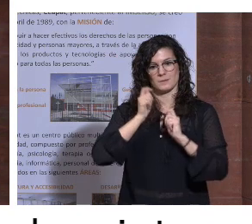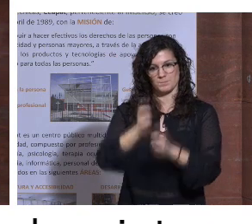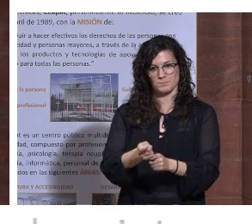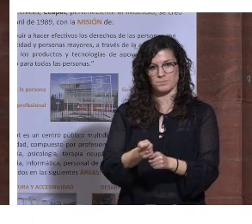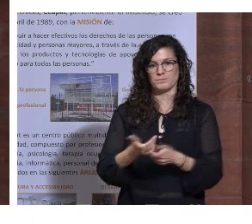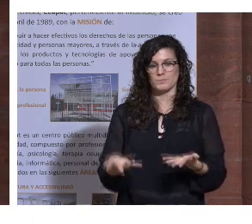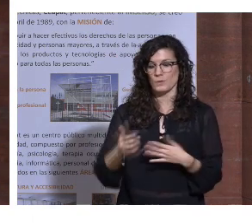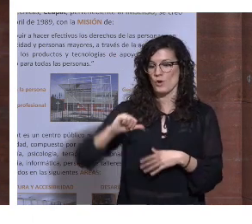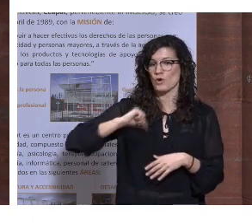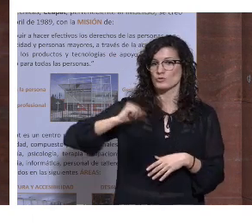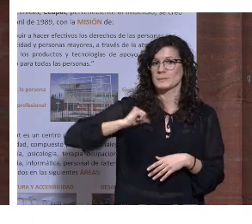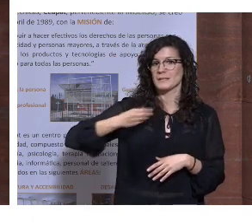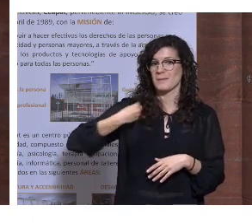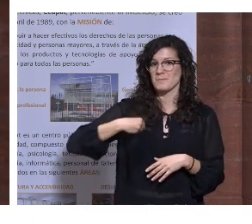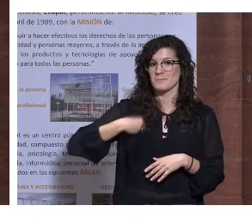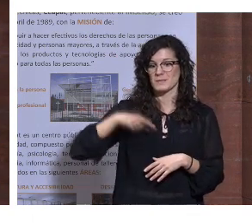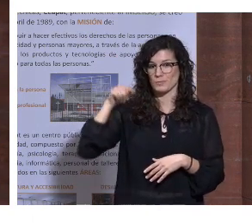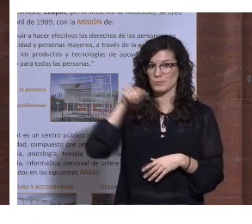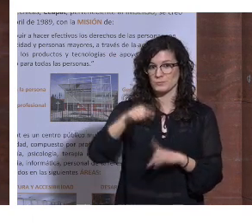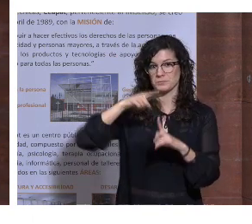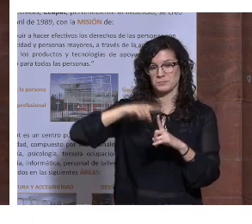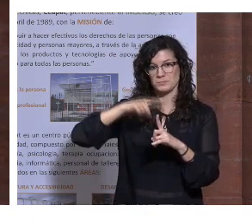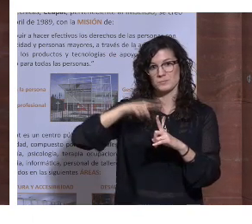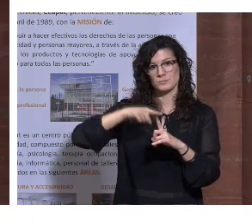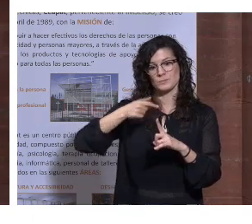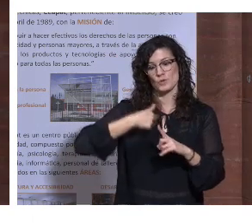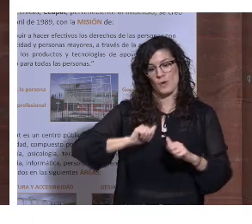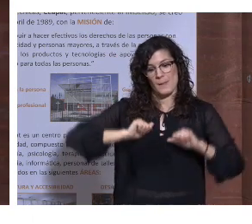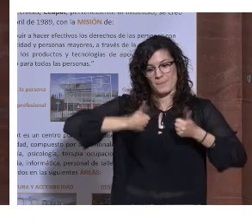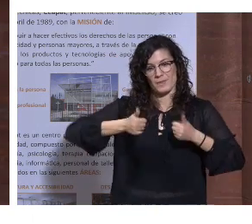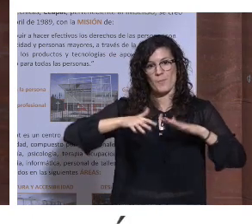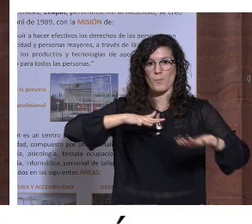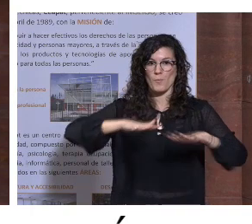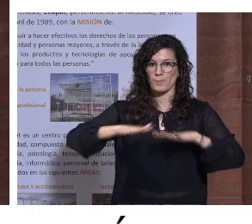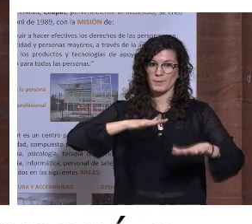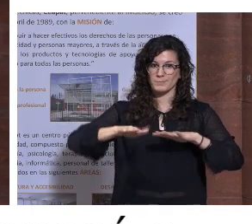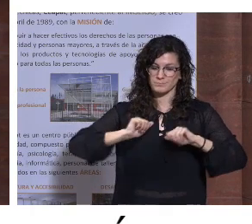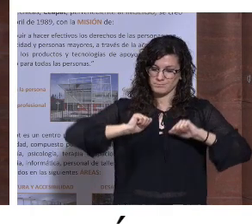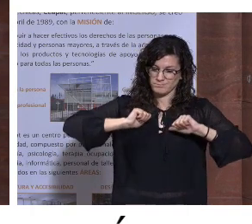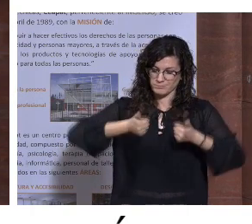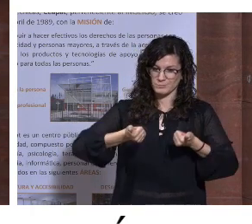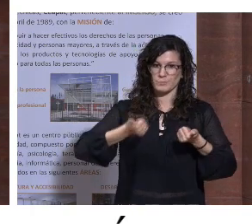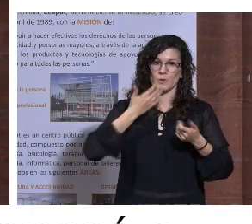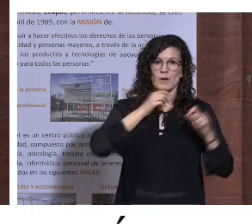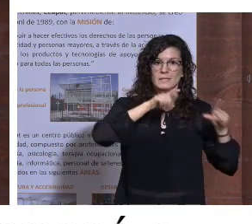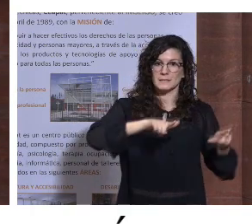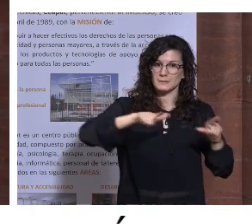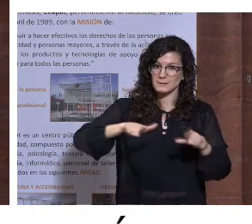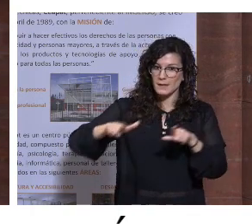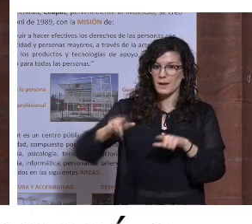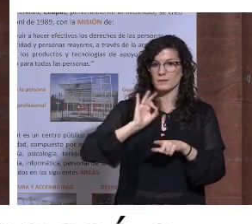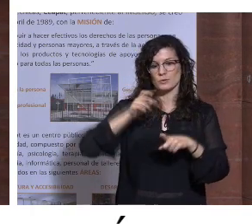hospital, cuando empecé a moverme entre las salas y talleres,